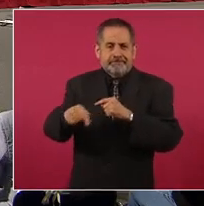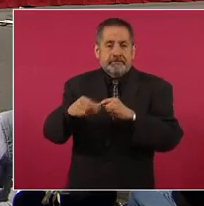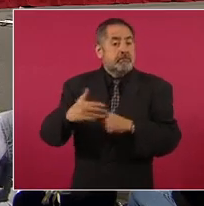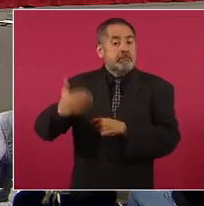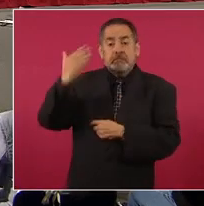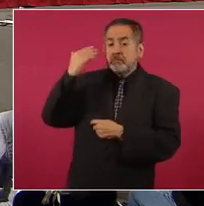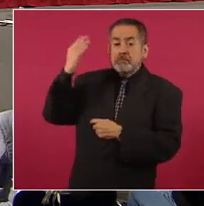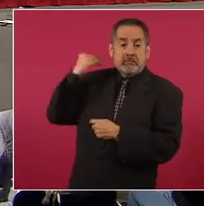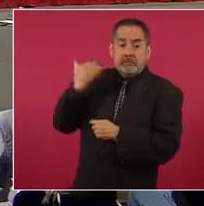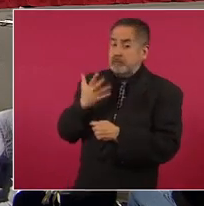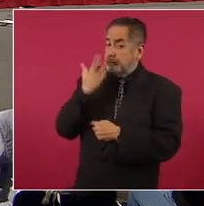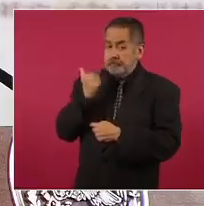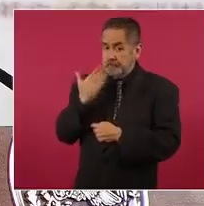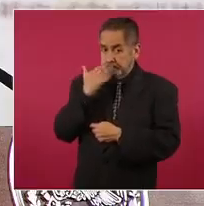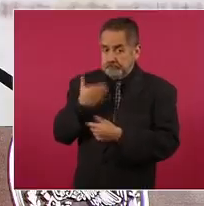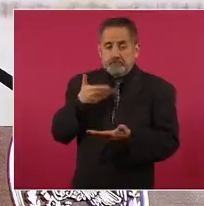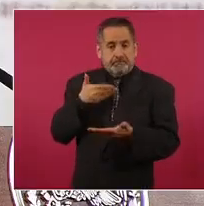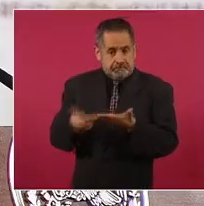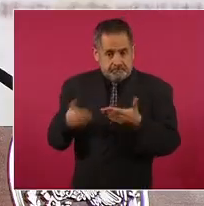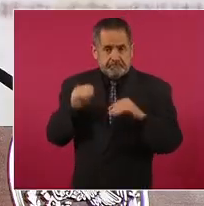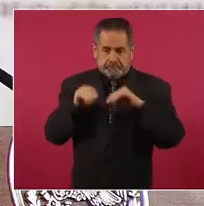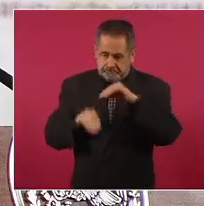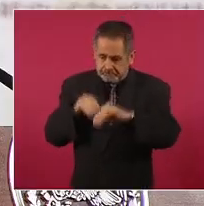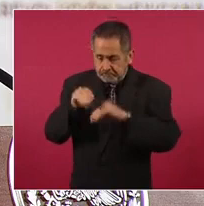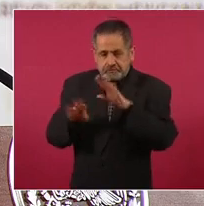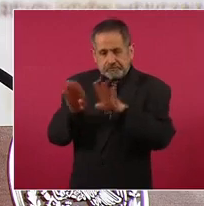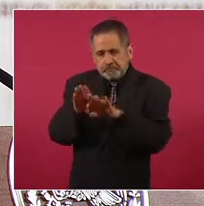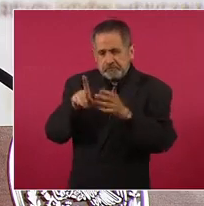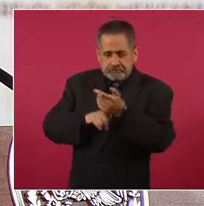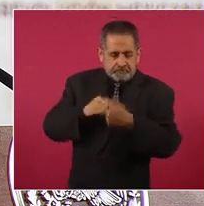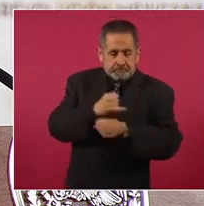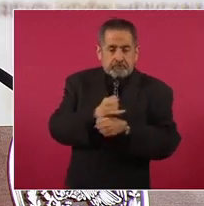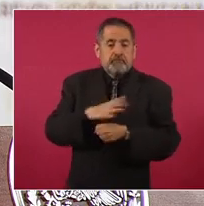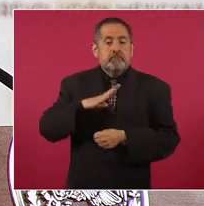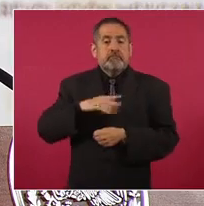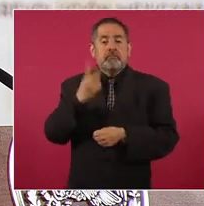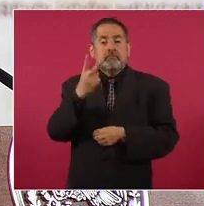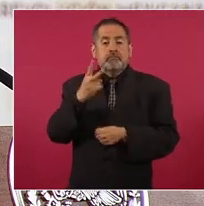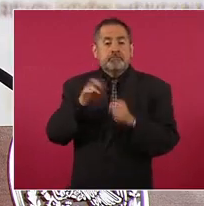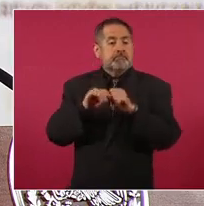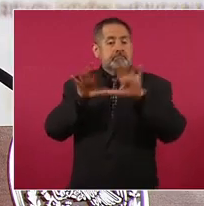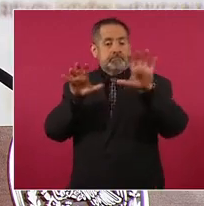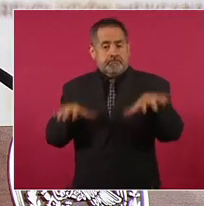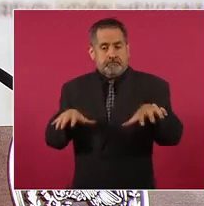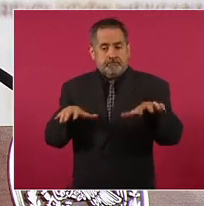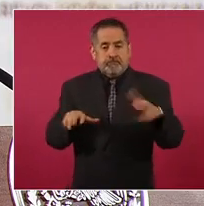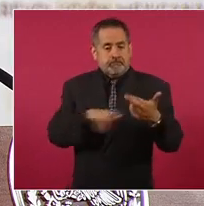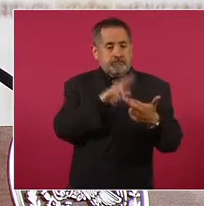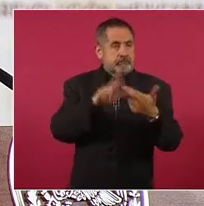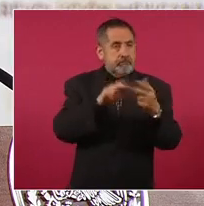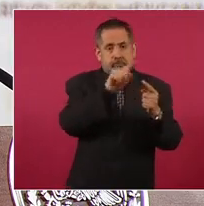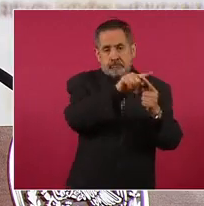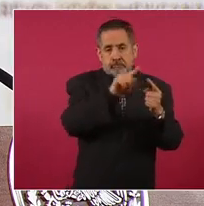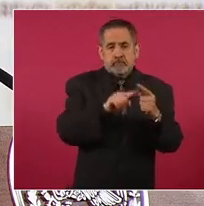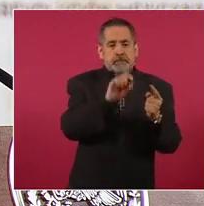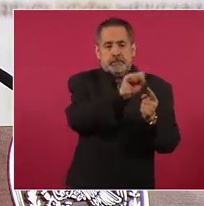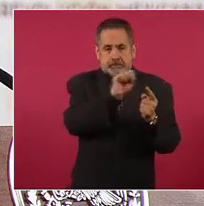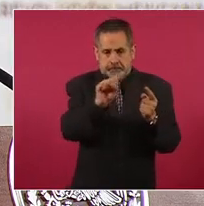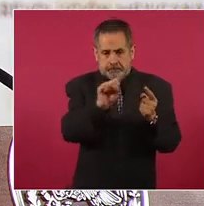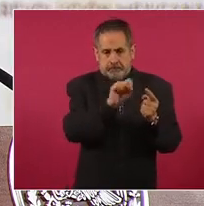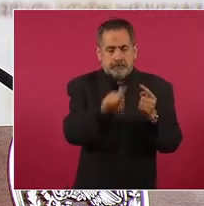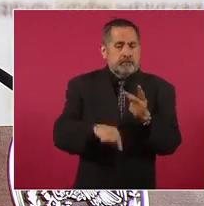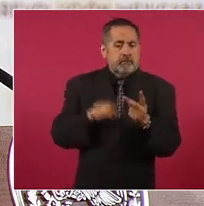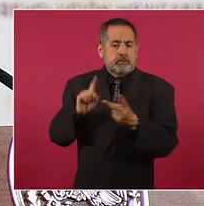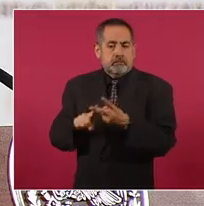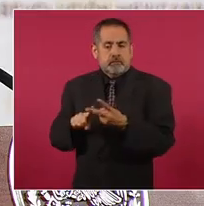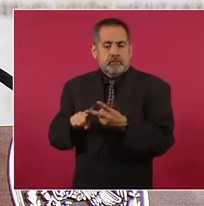existía anteriormente y que hoy nos permite tener dos centros regionales de identificación humana, uno en Saltillo, Coahuila, y